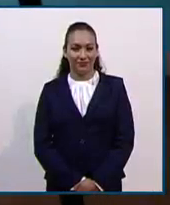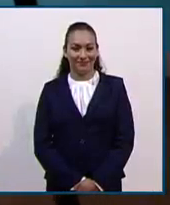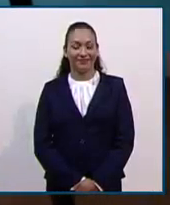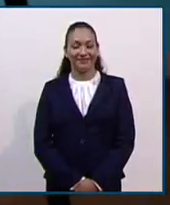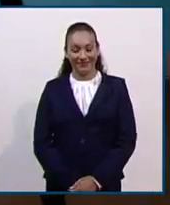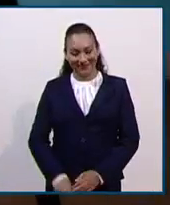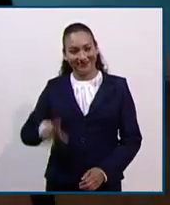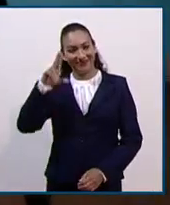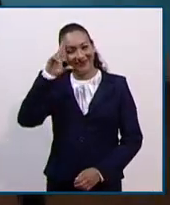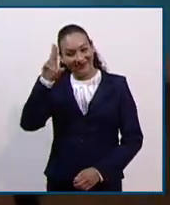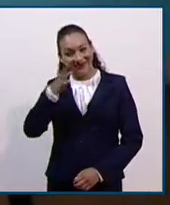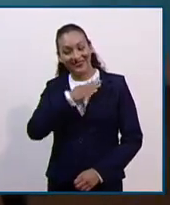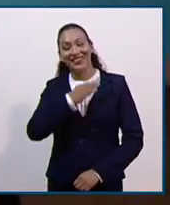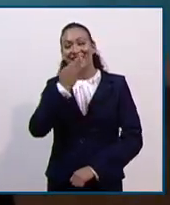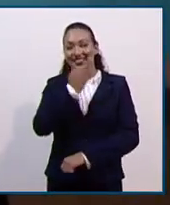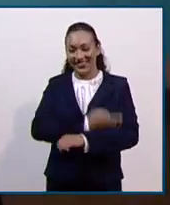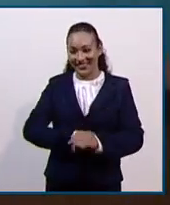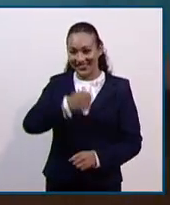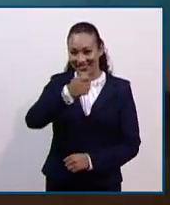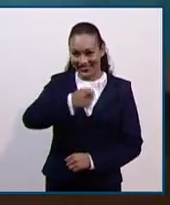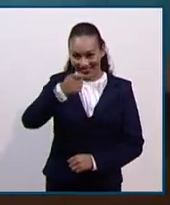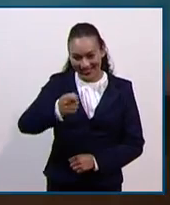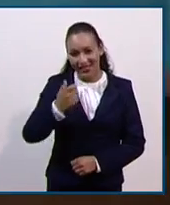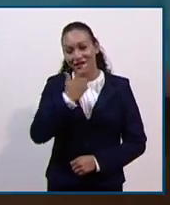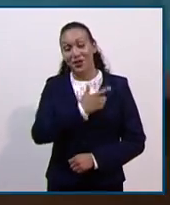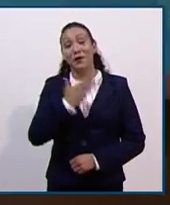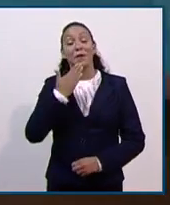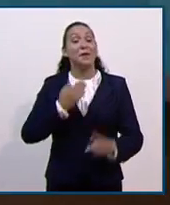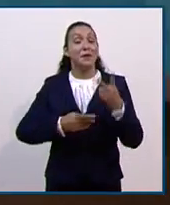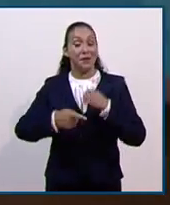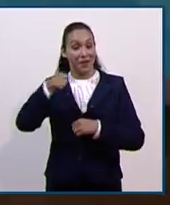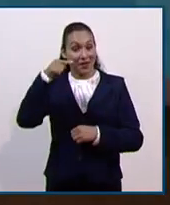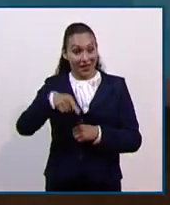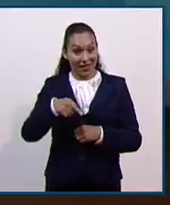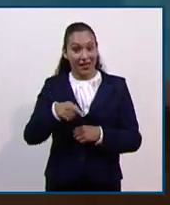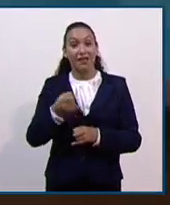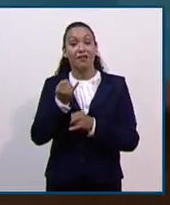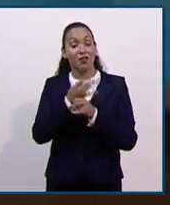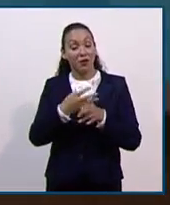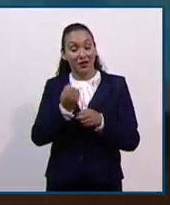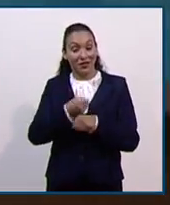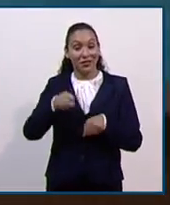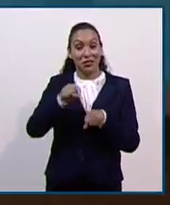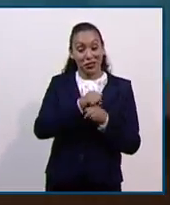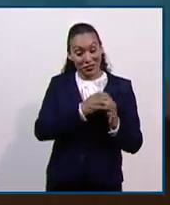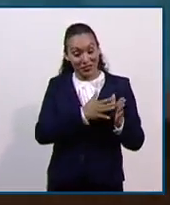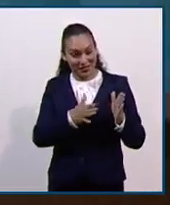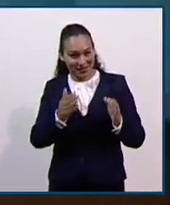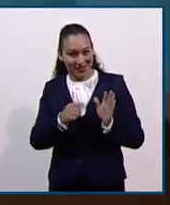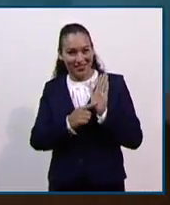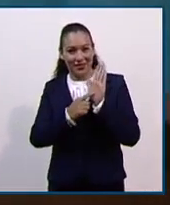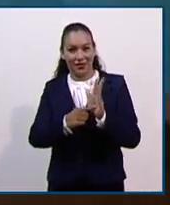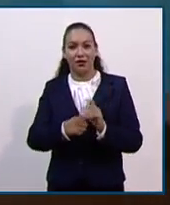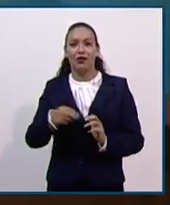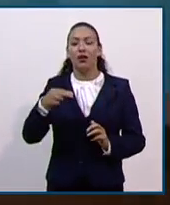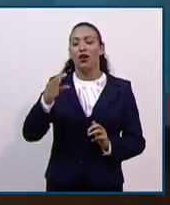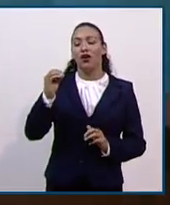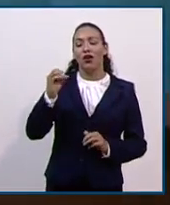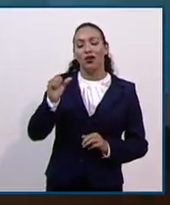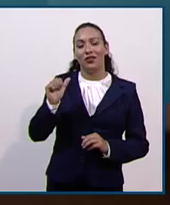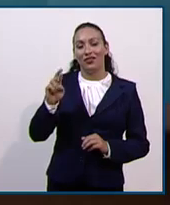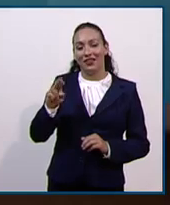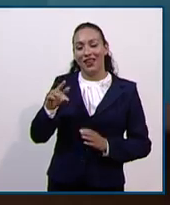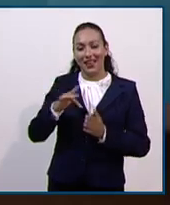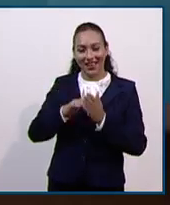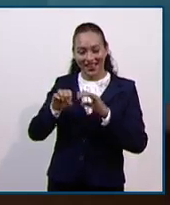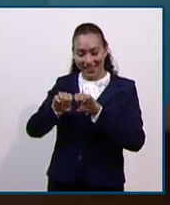Hola, ¿qué tal? ¿Cómo le va? Qué gusto saludarle. Bienvenido, bienvenida al Semanario Judicial. Soy Óscar González y en nombre de todo este equipo de